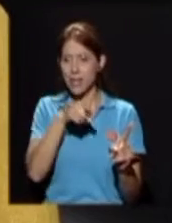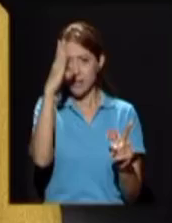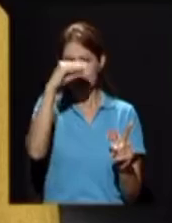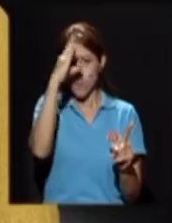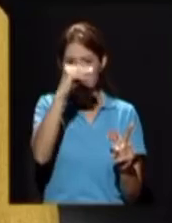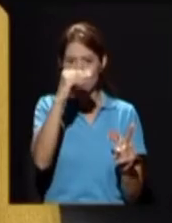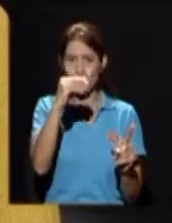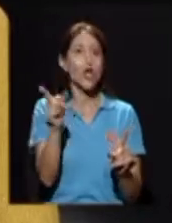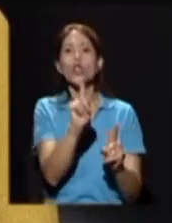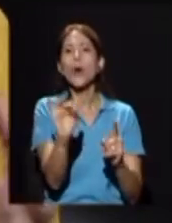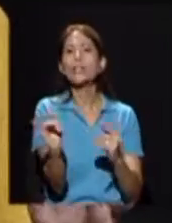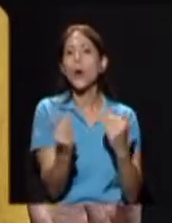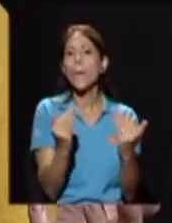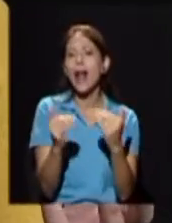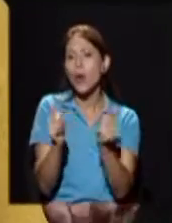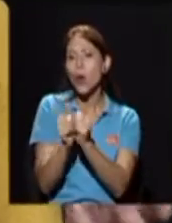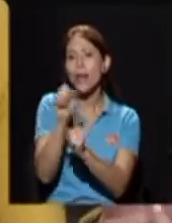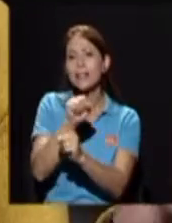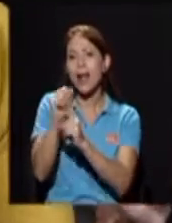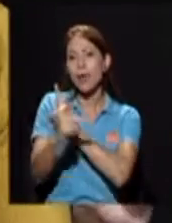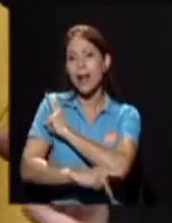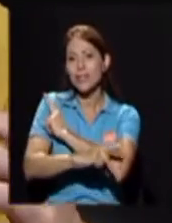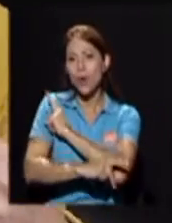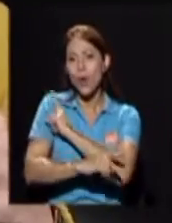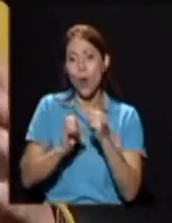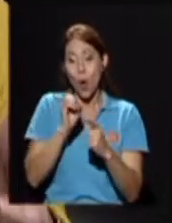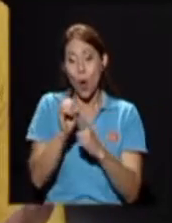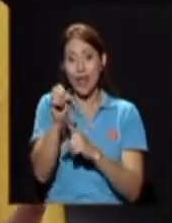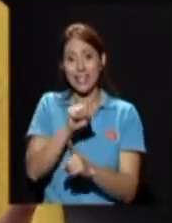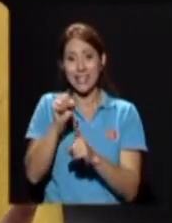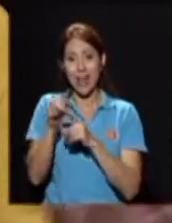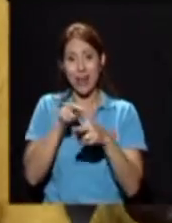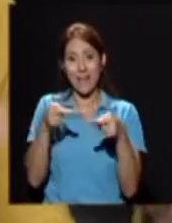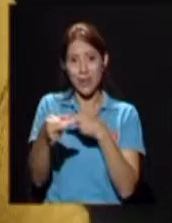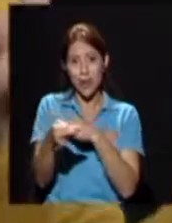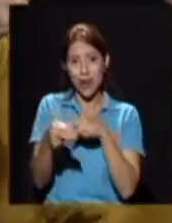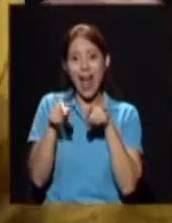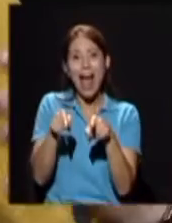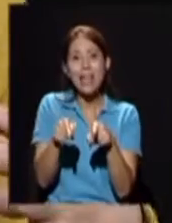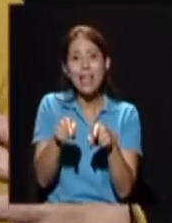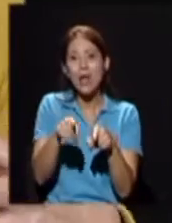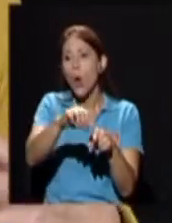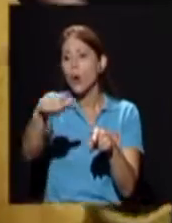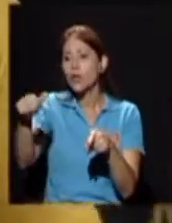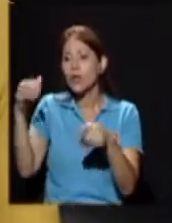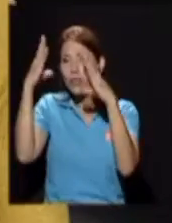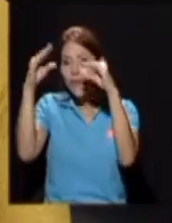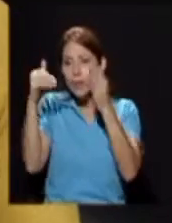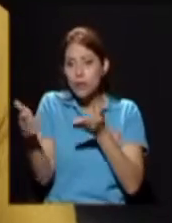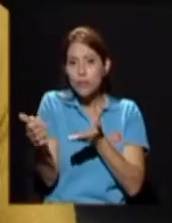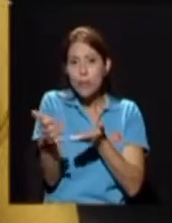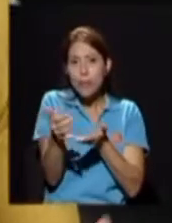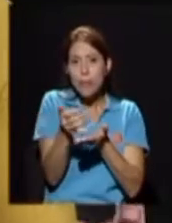el Estado de la Nación o de la Región que uno procesa fuentes que ya hay, ¿verdad? Nada más que pues las procesa distinto y